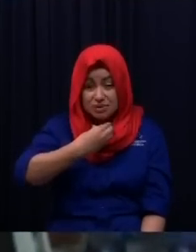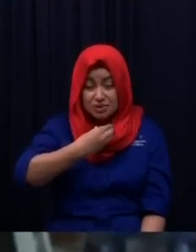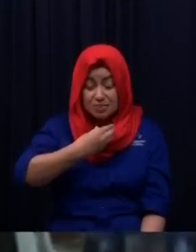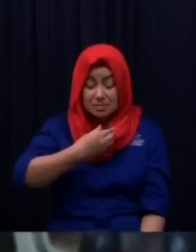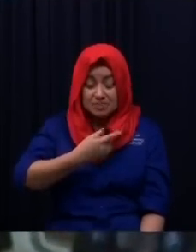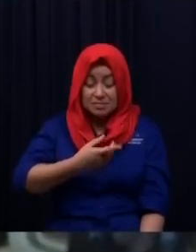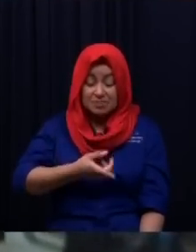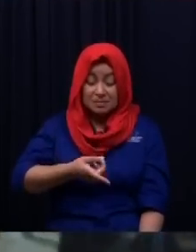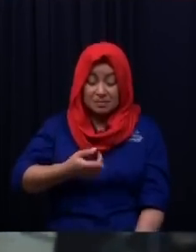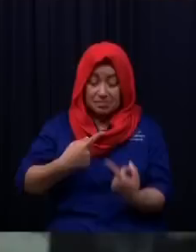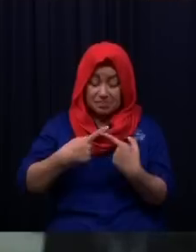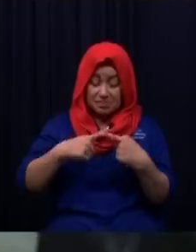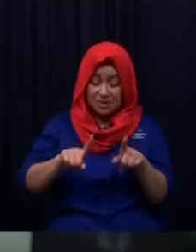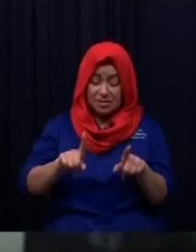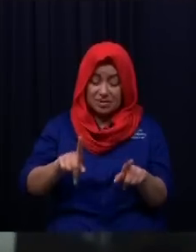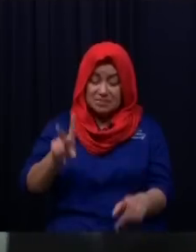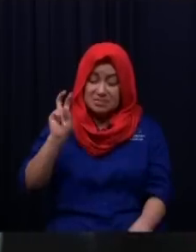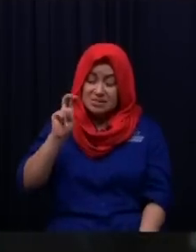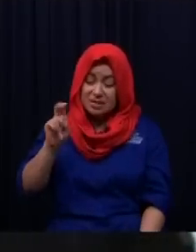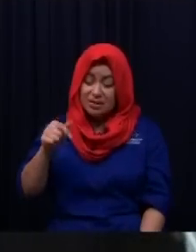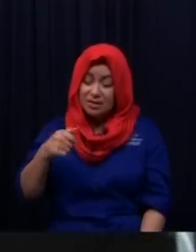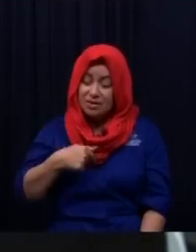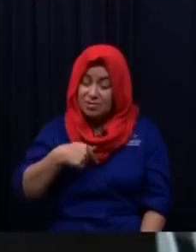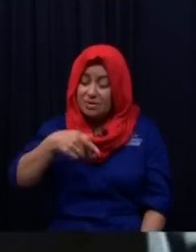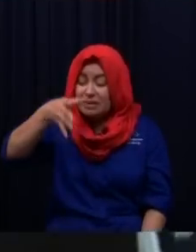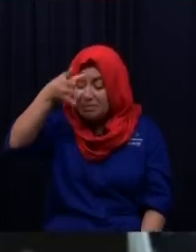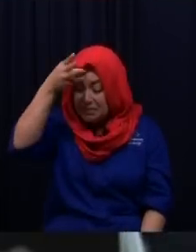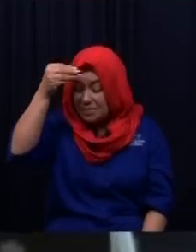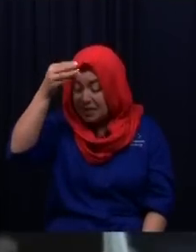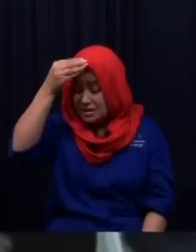cosas. Te pido perdón, Señor,